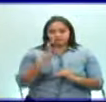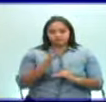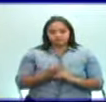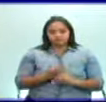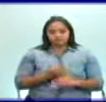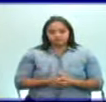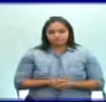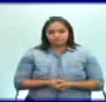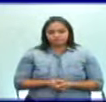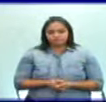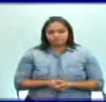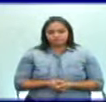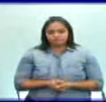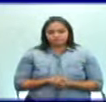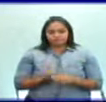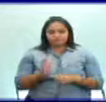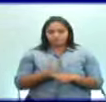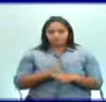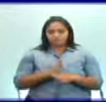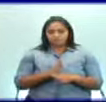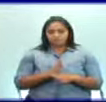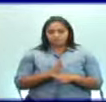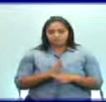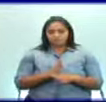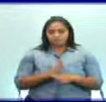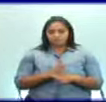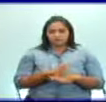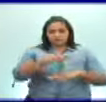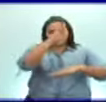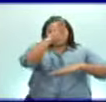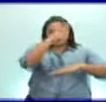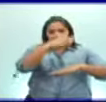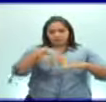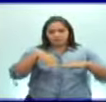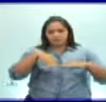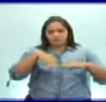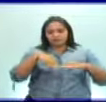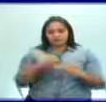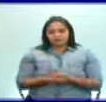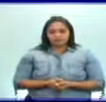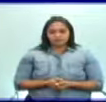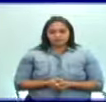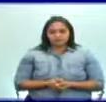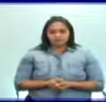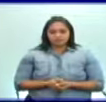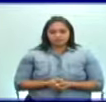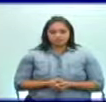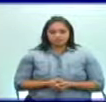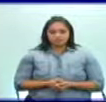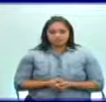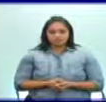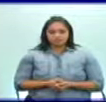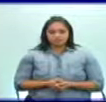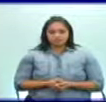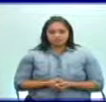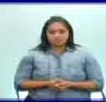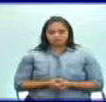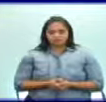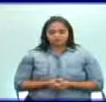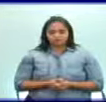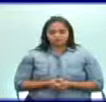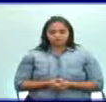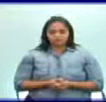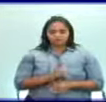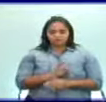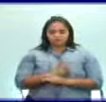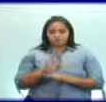¿Ya? De lo único, la diferencia es que va a ser de forma decreciente. Y recuerden que la ecuación de la asíntota nunca, la curva se aproxima ilimitadamente, pero